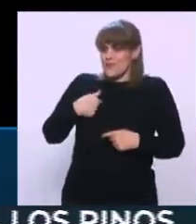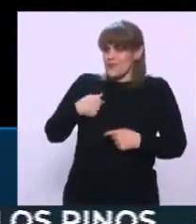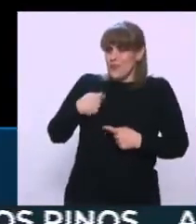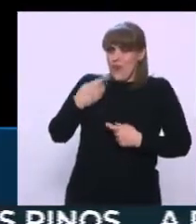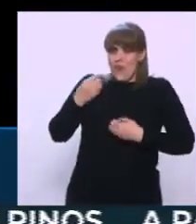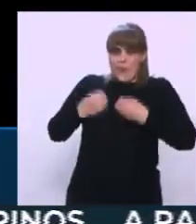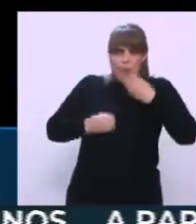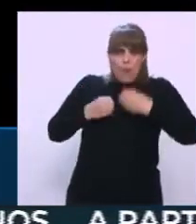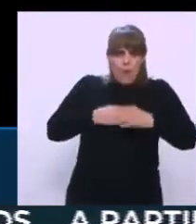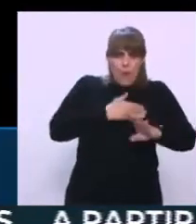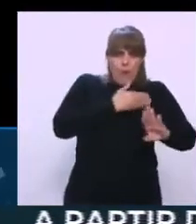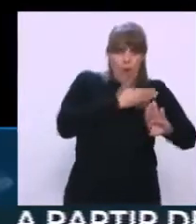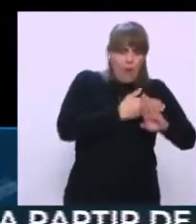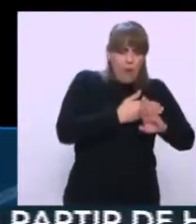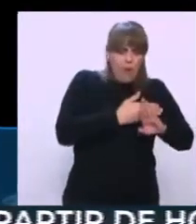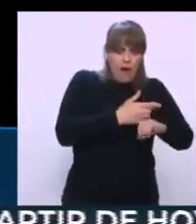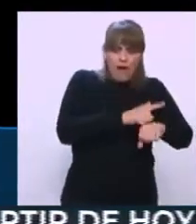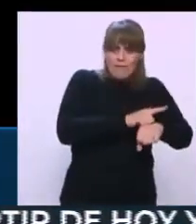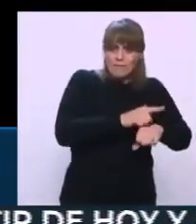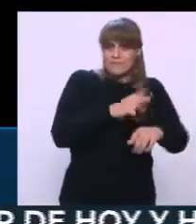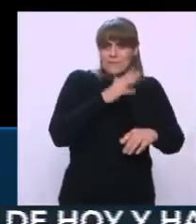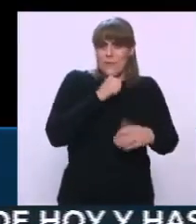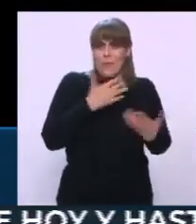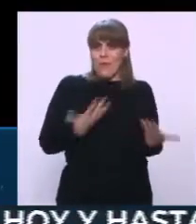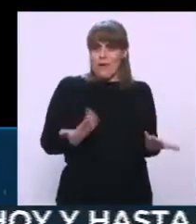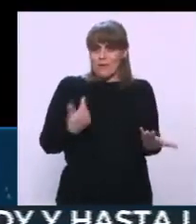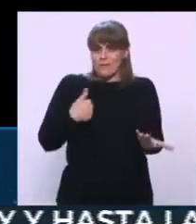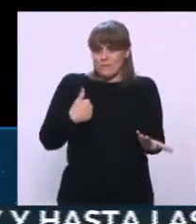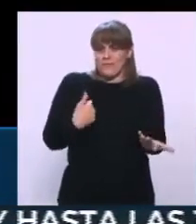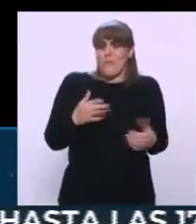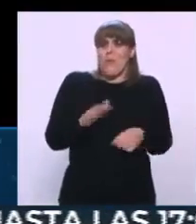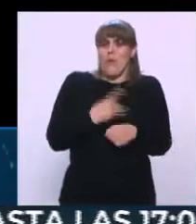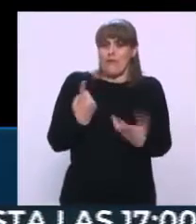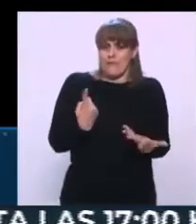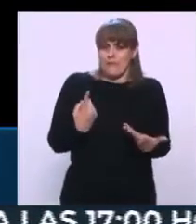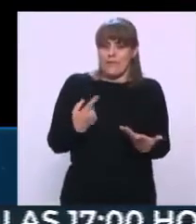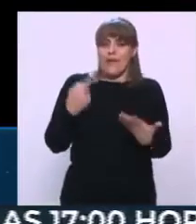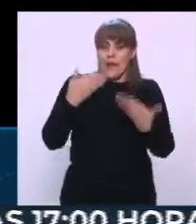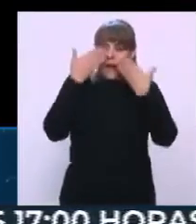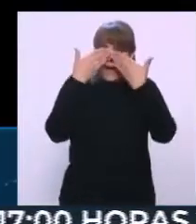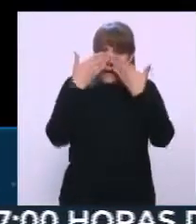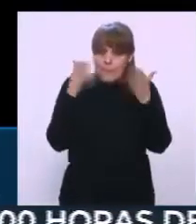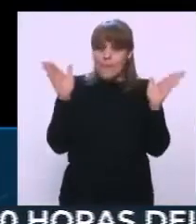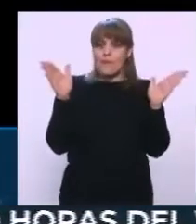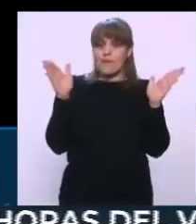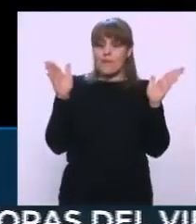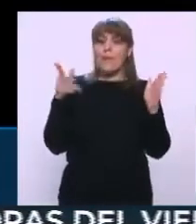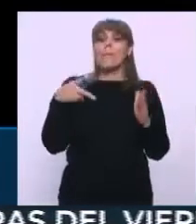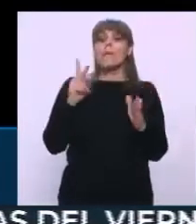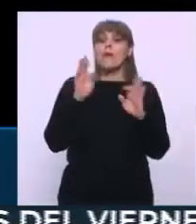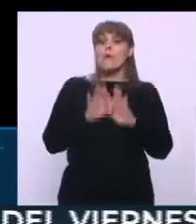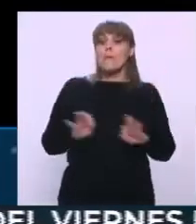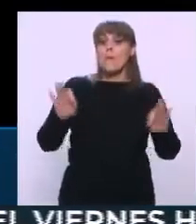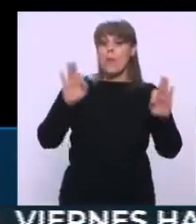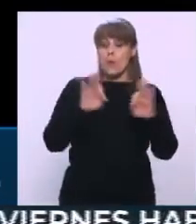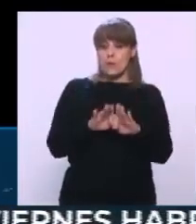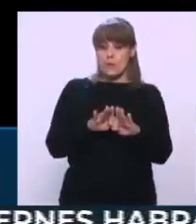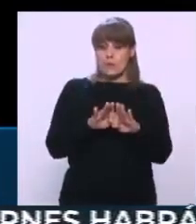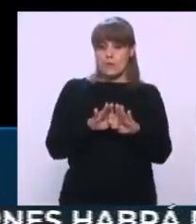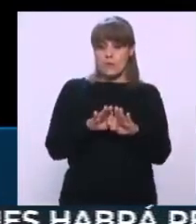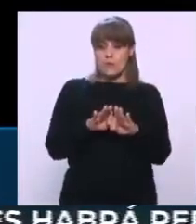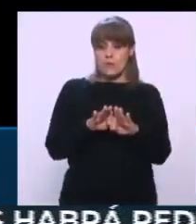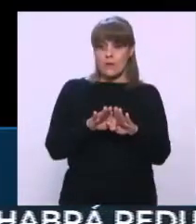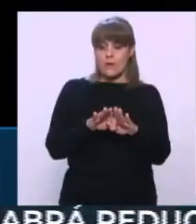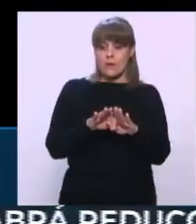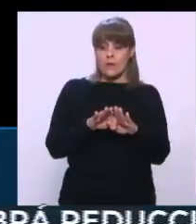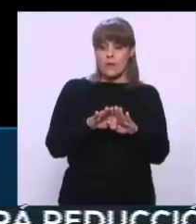juzgar a los homosexuales? De entonces él ha mostrado apertura. Sin embargo, lo importante